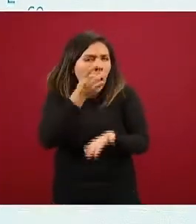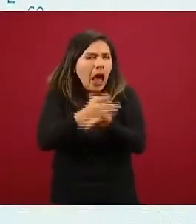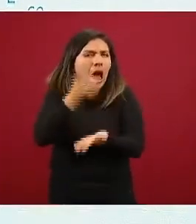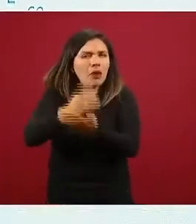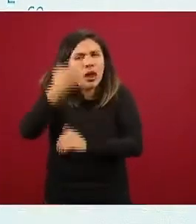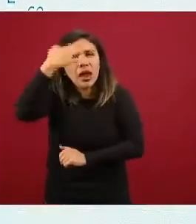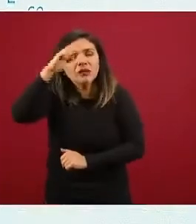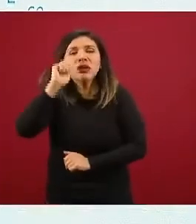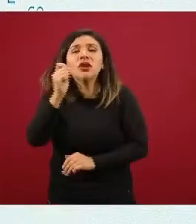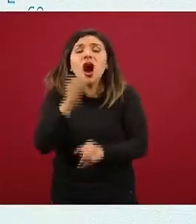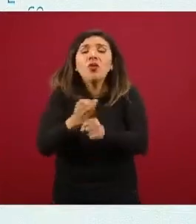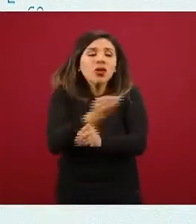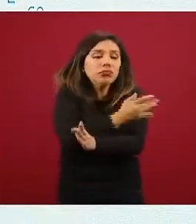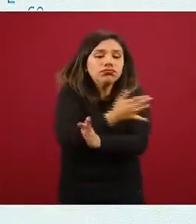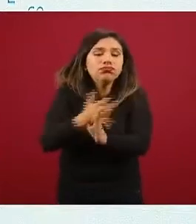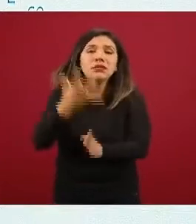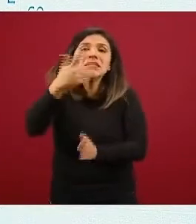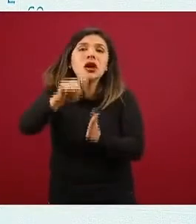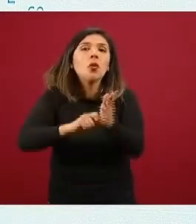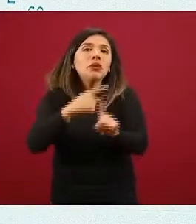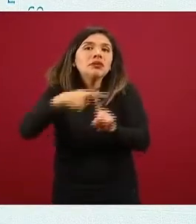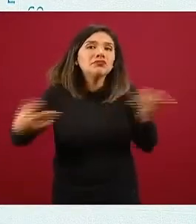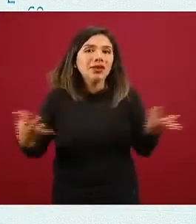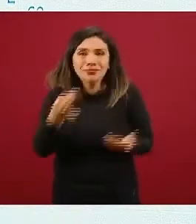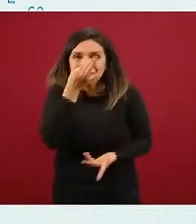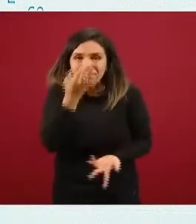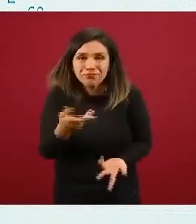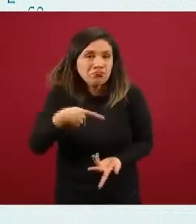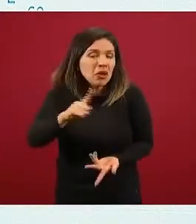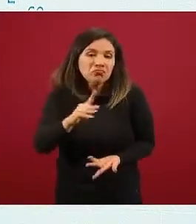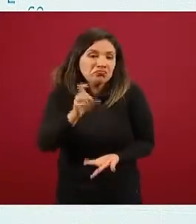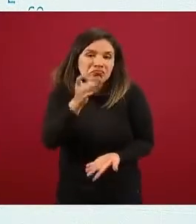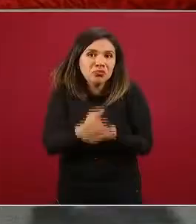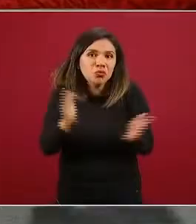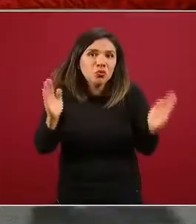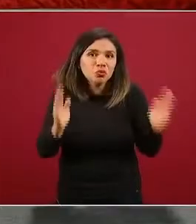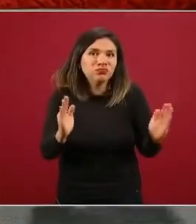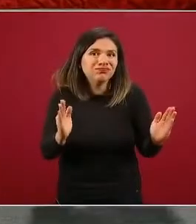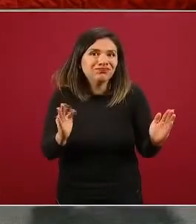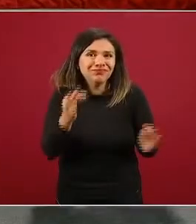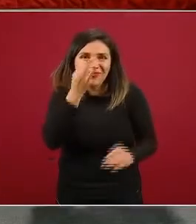los 5 meses que lleva la epidemia, 5 meses y medio, pero nada más.